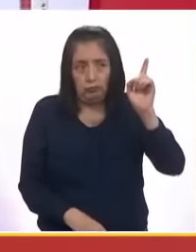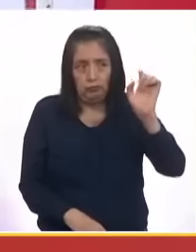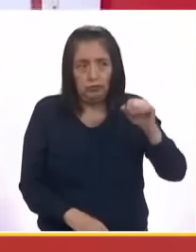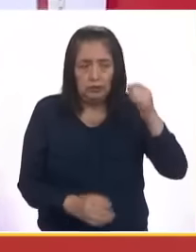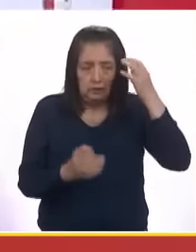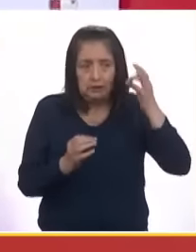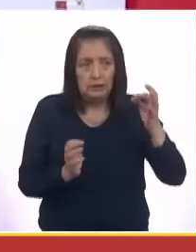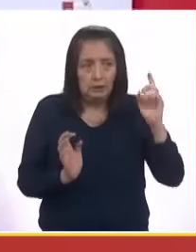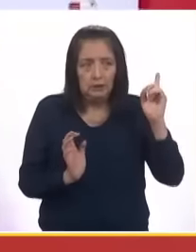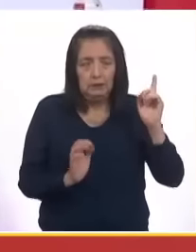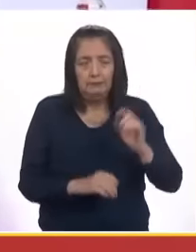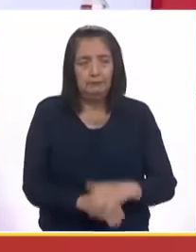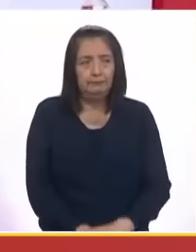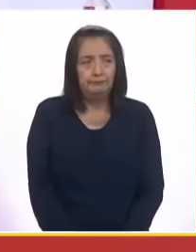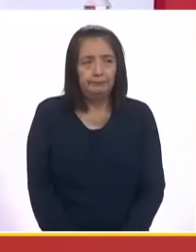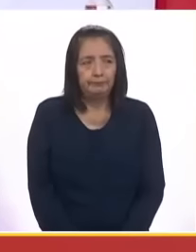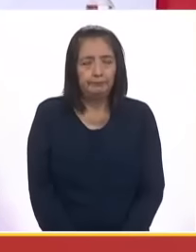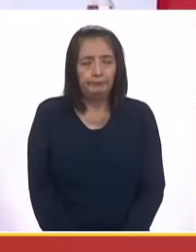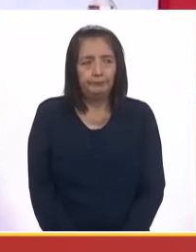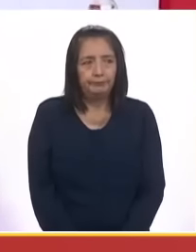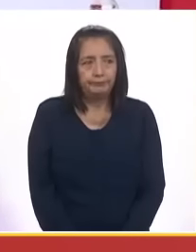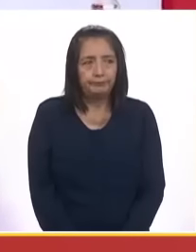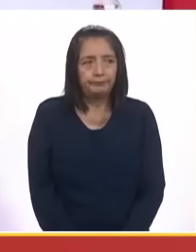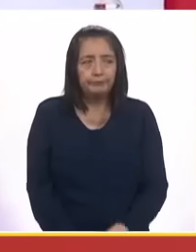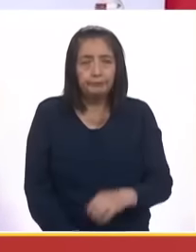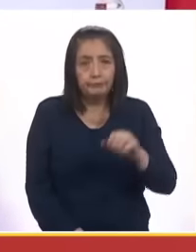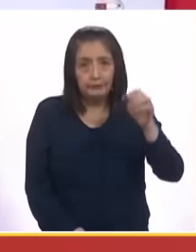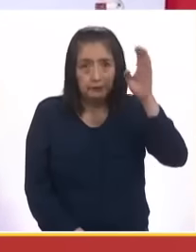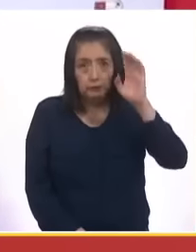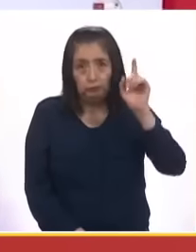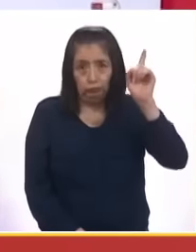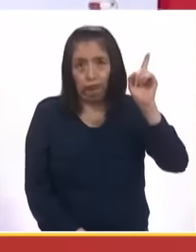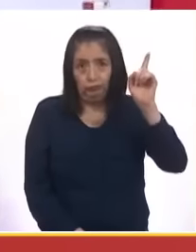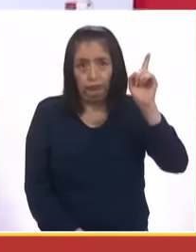quien decide todo. Es Dios